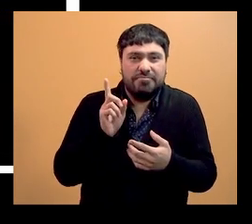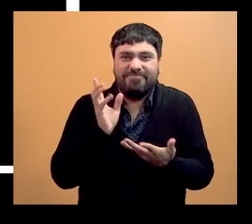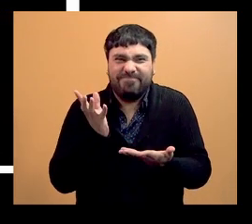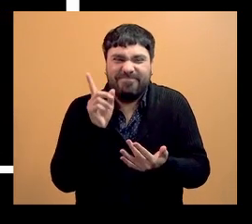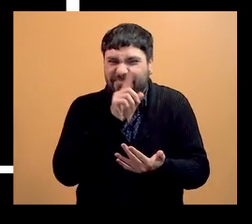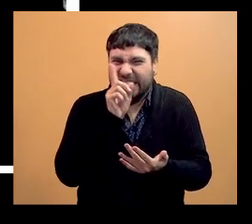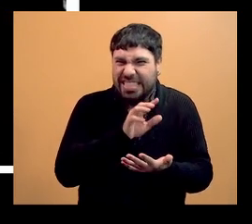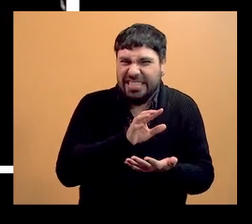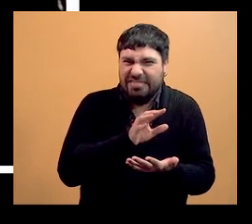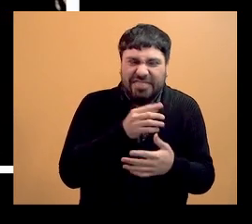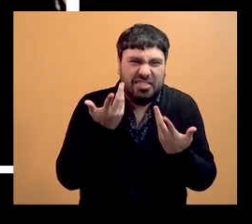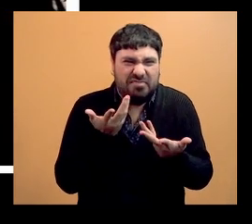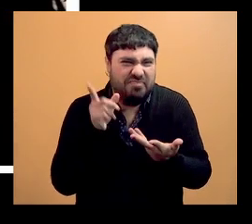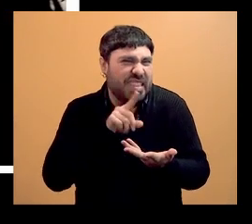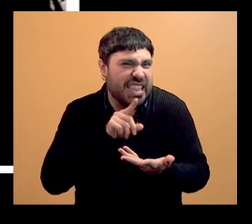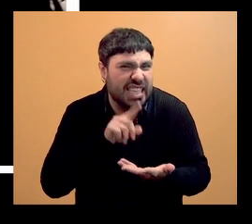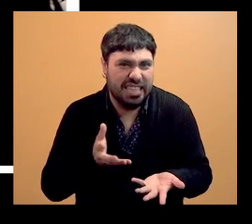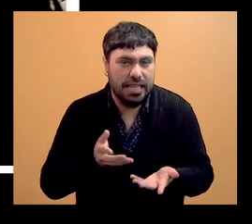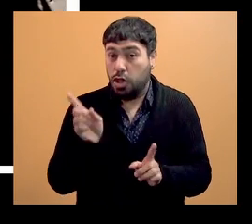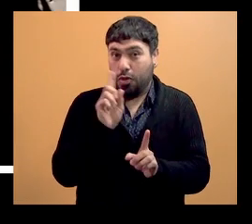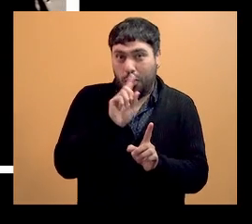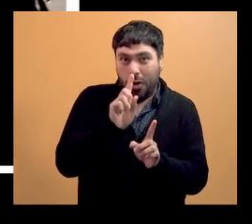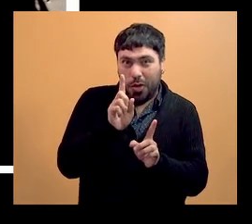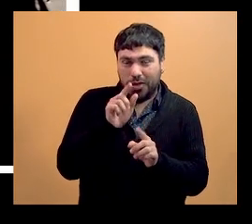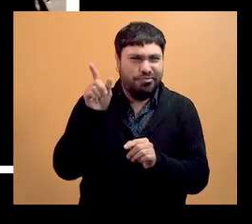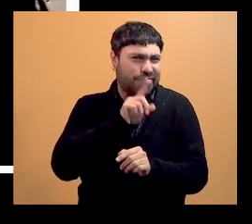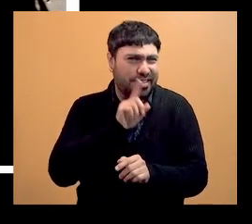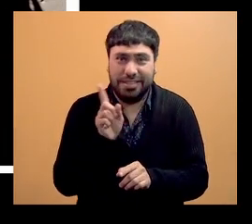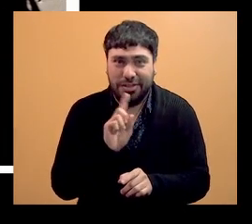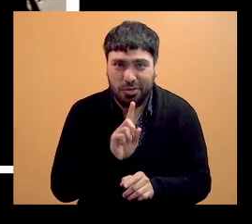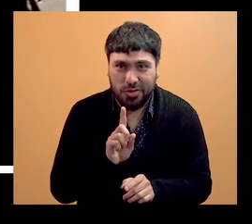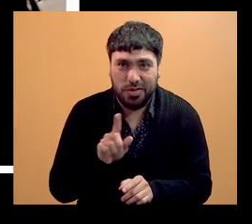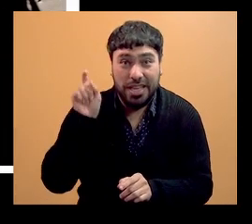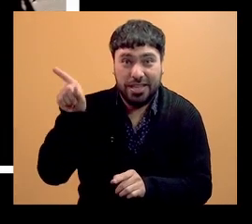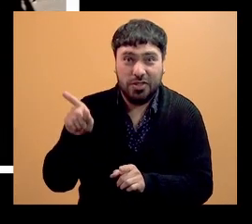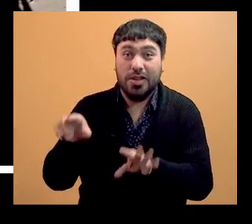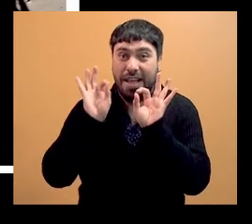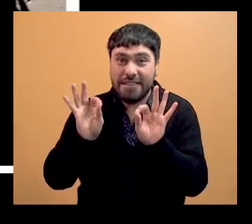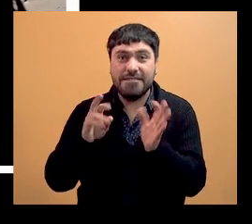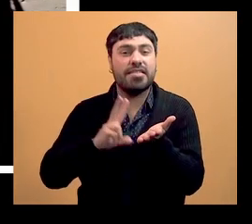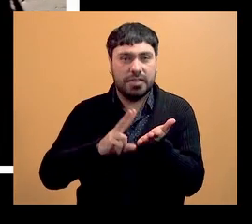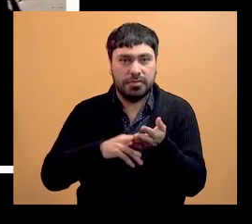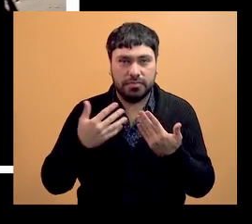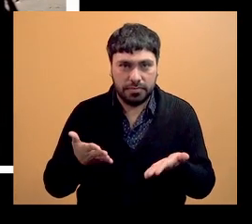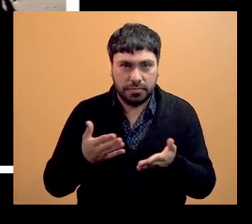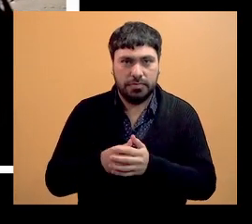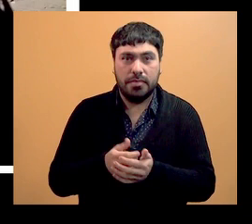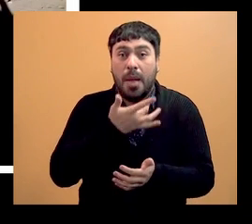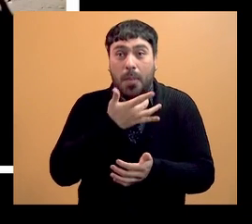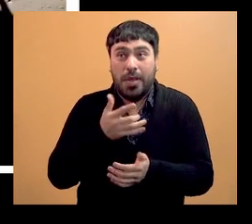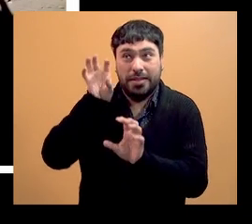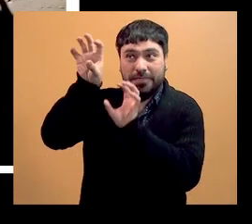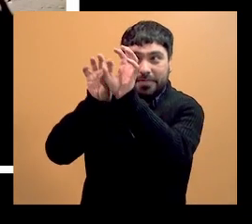que permanece en la Luna de aquellas misiones. Por supuesto, es muy pequeño a la escala de la Luna, a pesar de las buenas y las mejores cámaras que